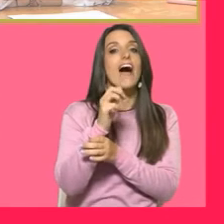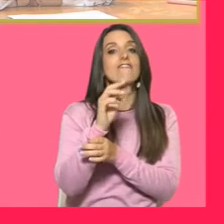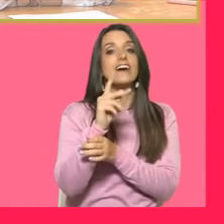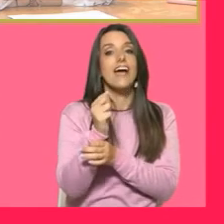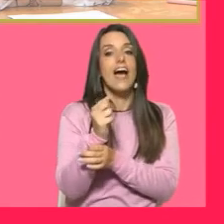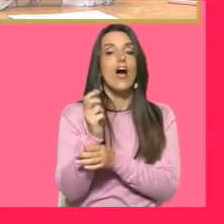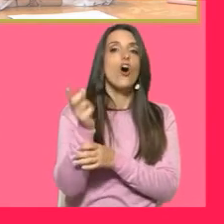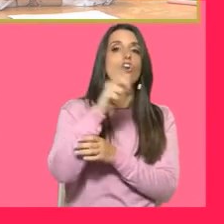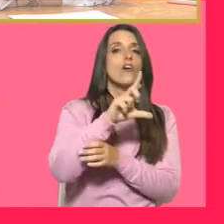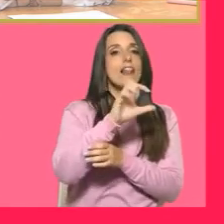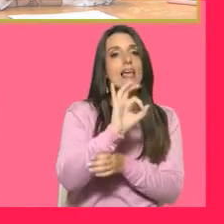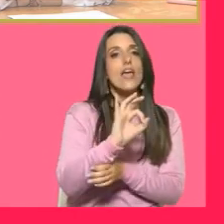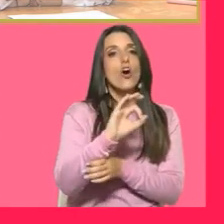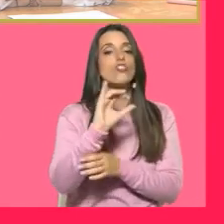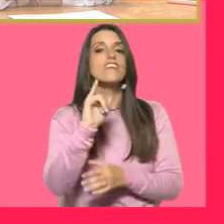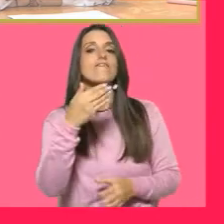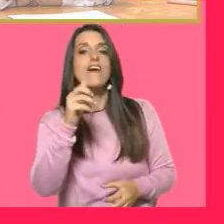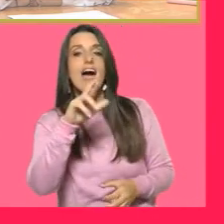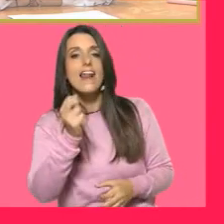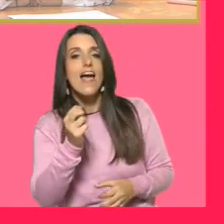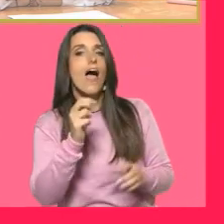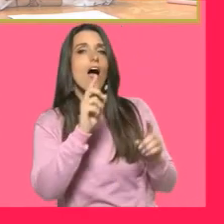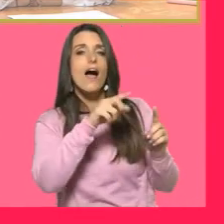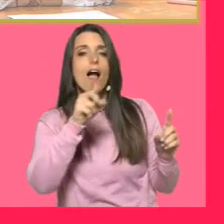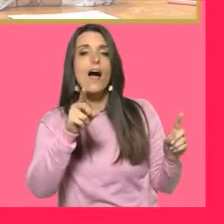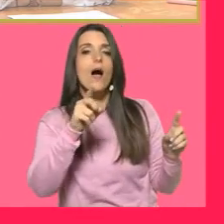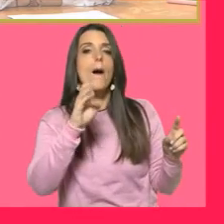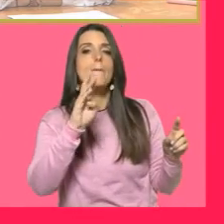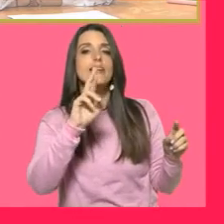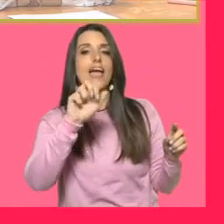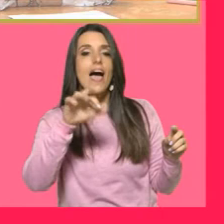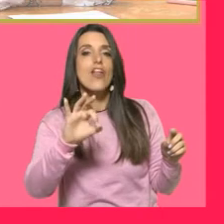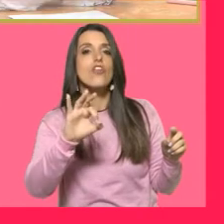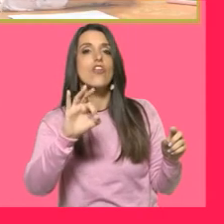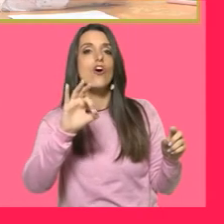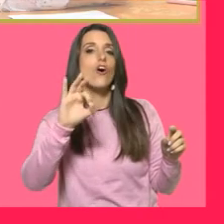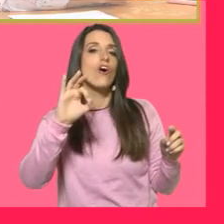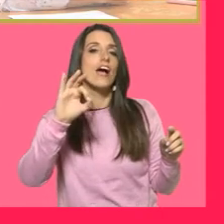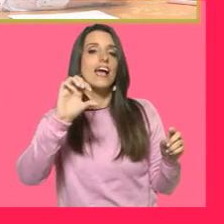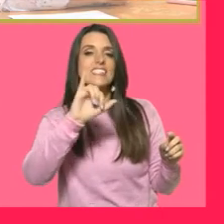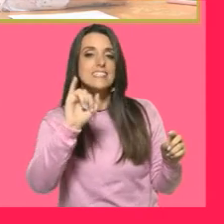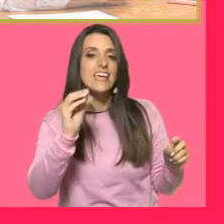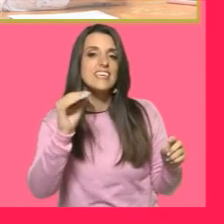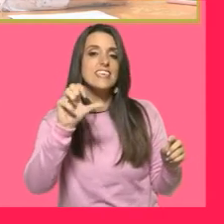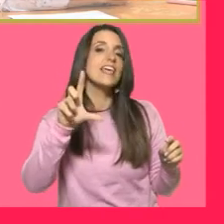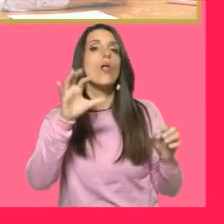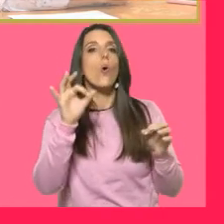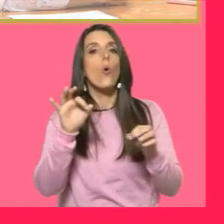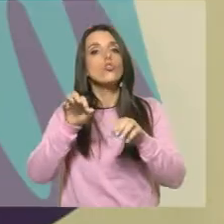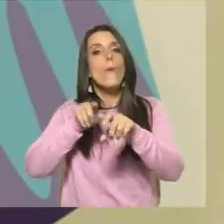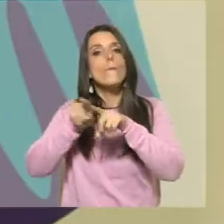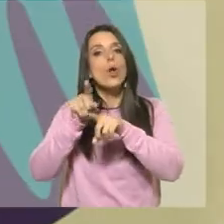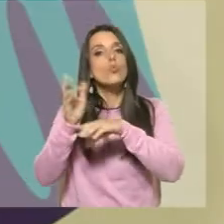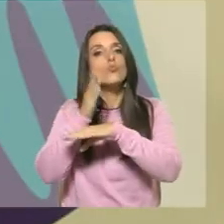Alturria, Carito Ibarra, Jorge Priano, Ezequiel Abeijón, es una productora de Aloe